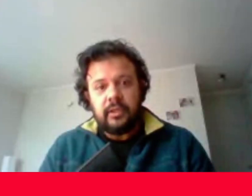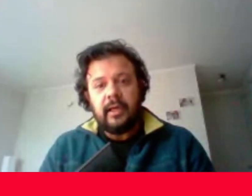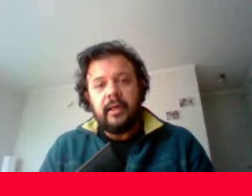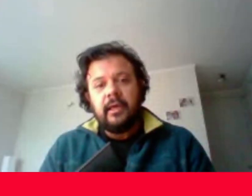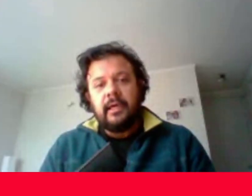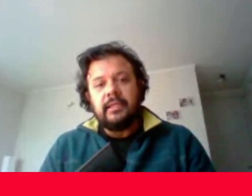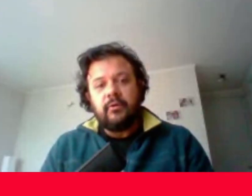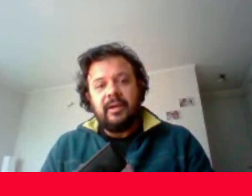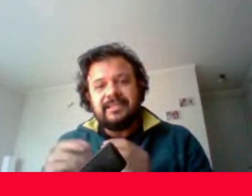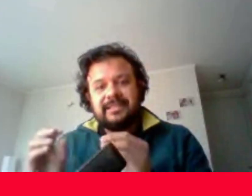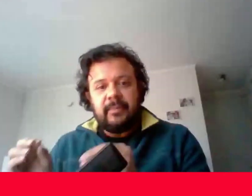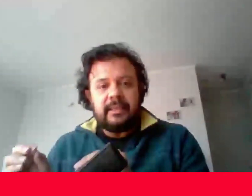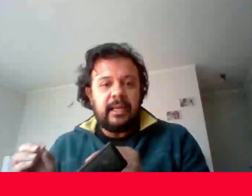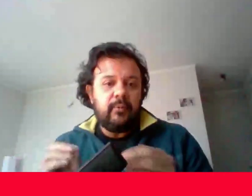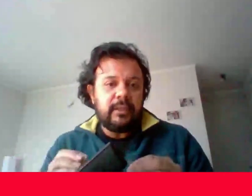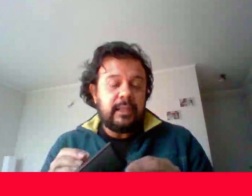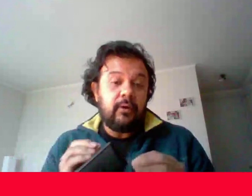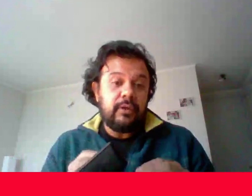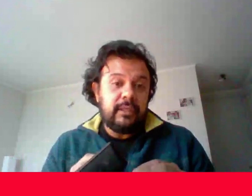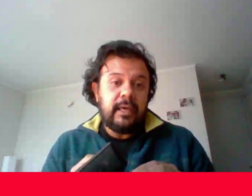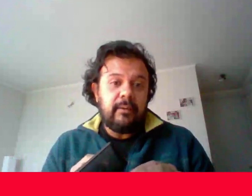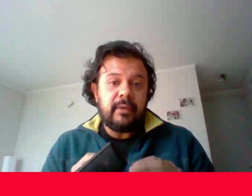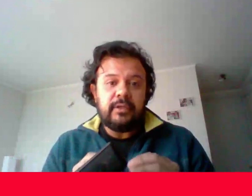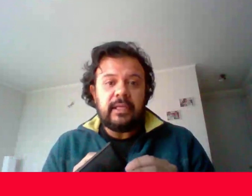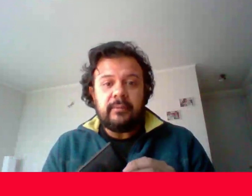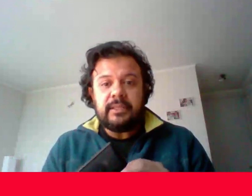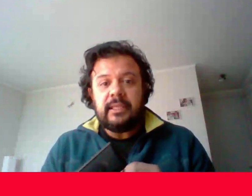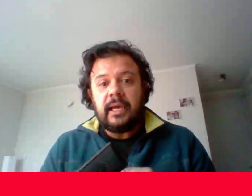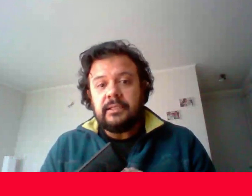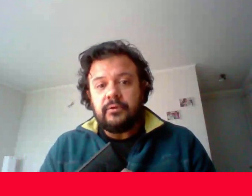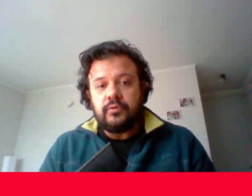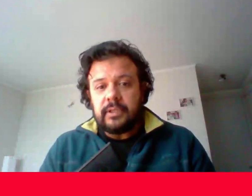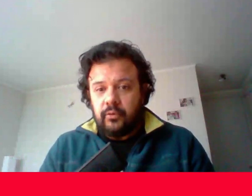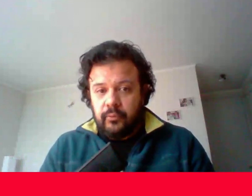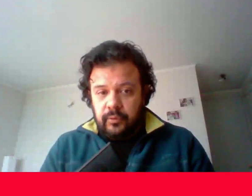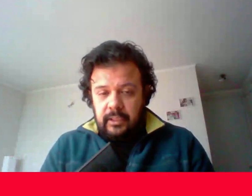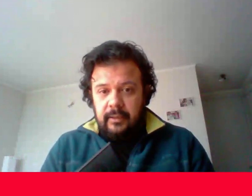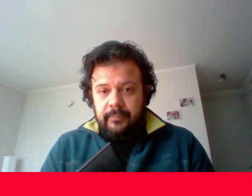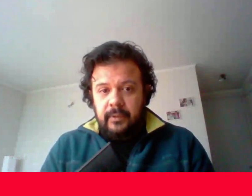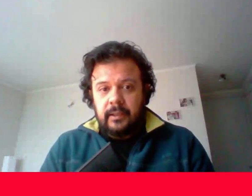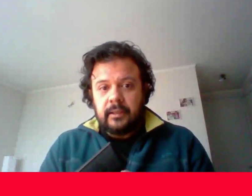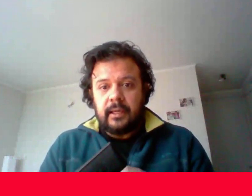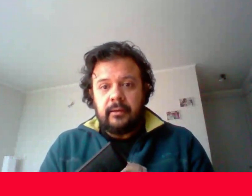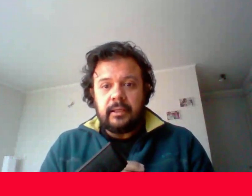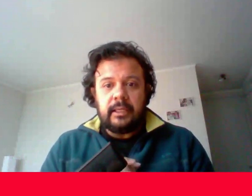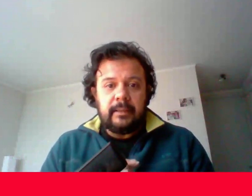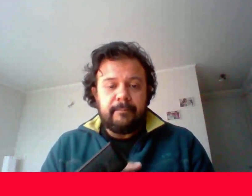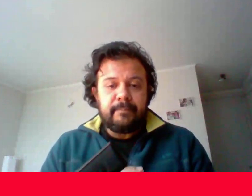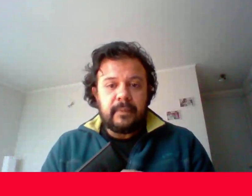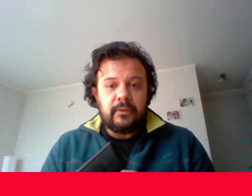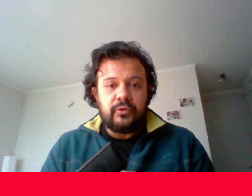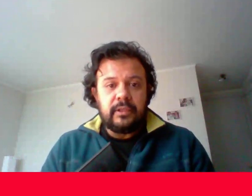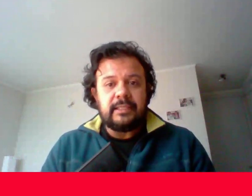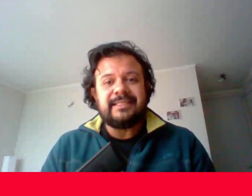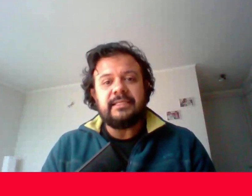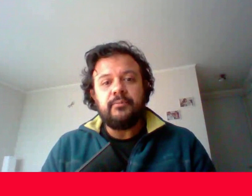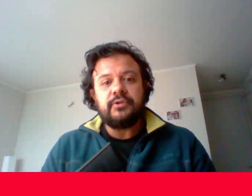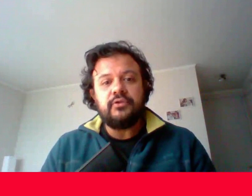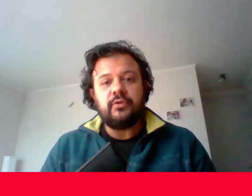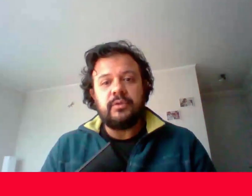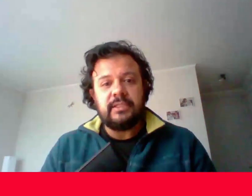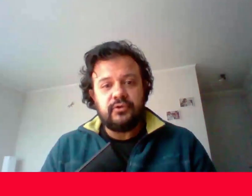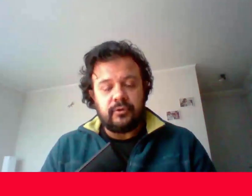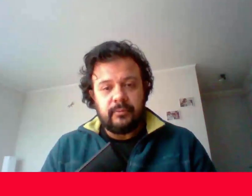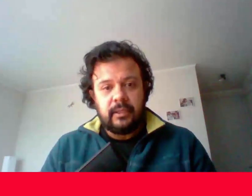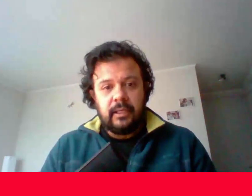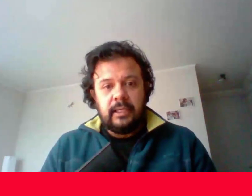de Epidemiología, en el cual se manda la muestra hoy día mayoritariamente al Instituto de Salud Pública, ¿ya? Donde se hace el